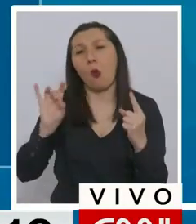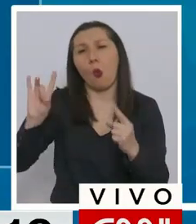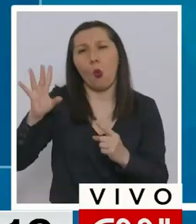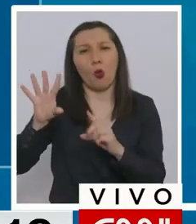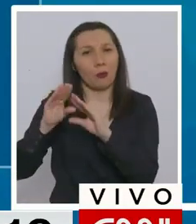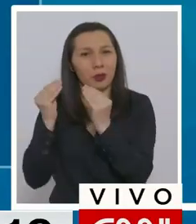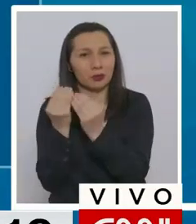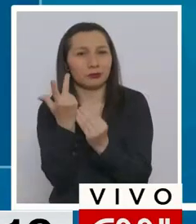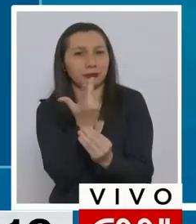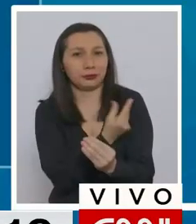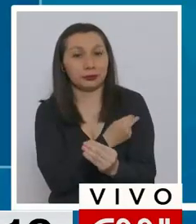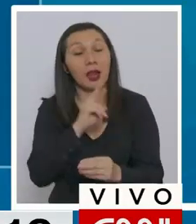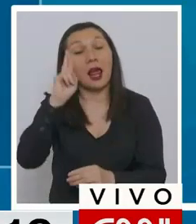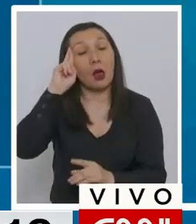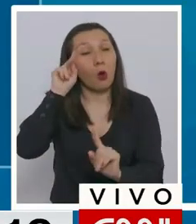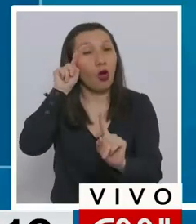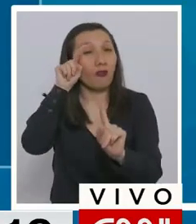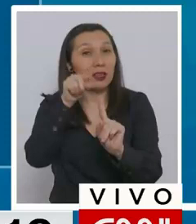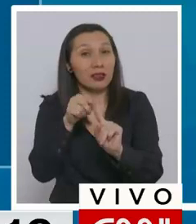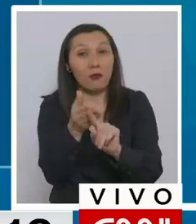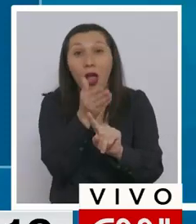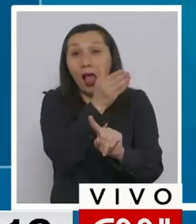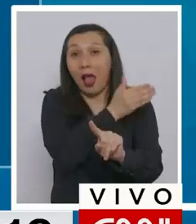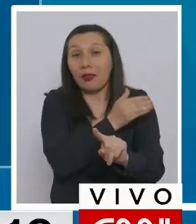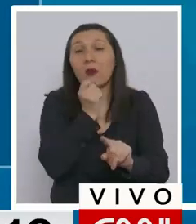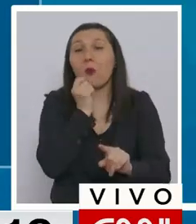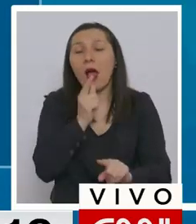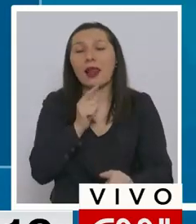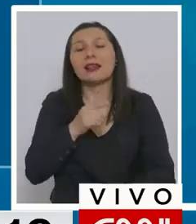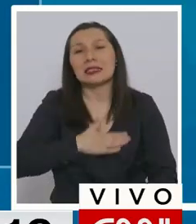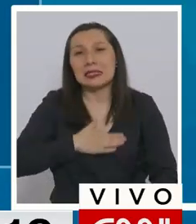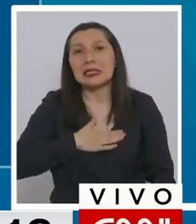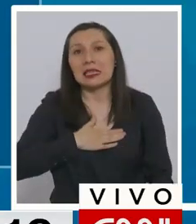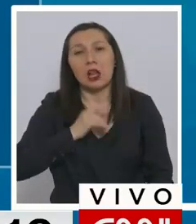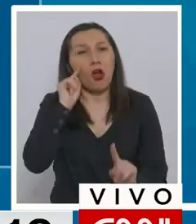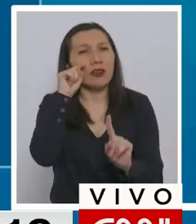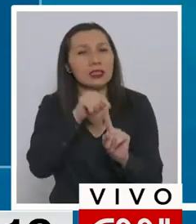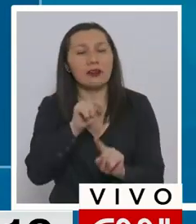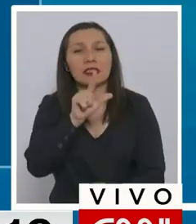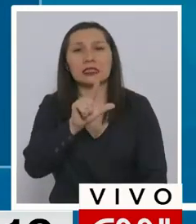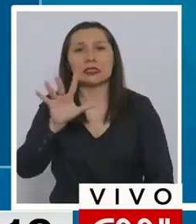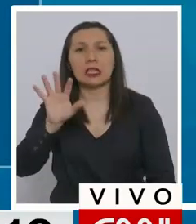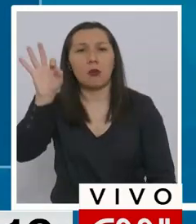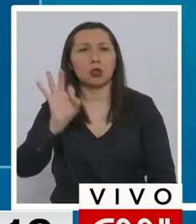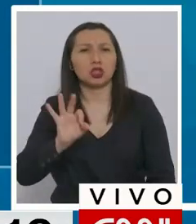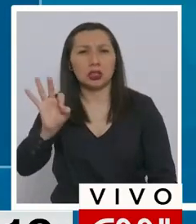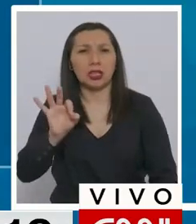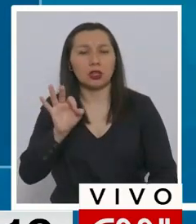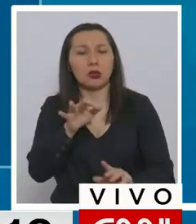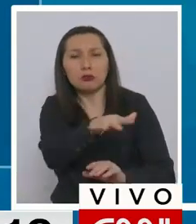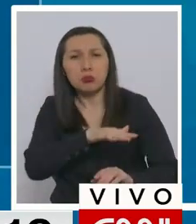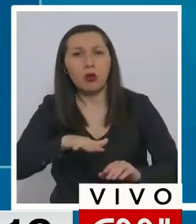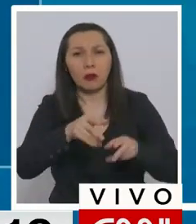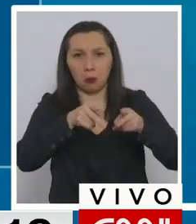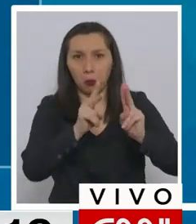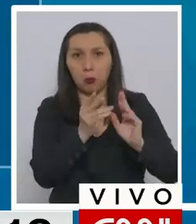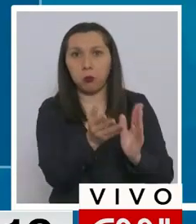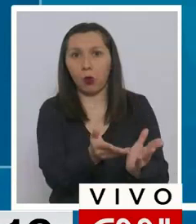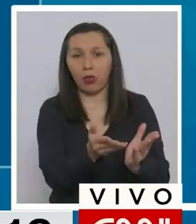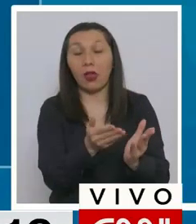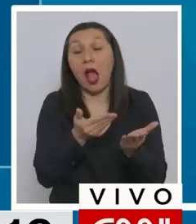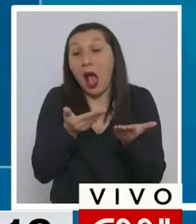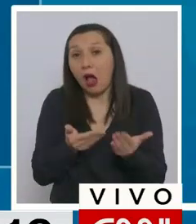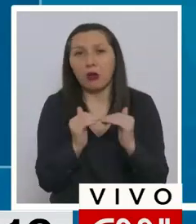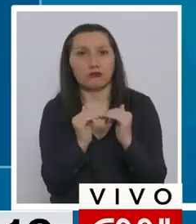14.325.970 dosis de vacunas Pfizer que han llegado a nuestro país. Con este nuevo cargamento, Chile ha recibido hasta